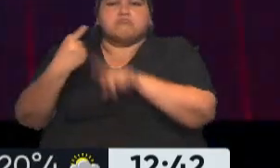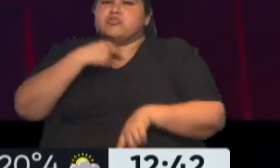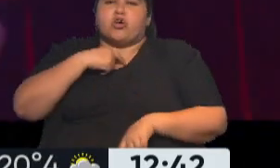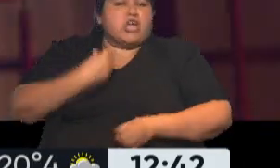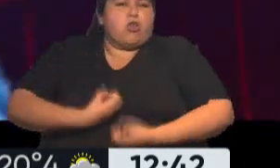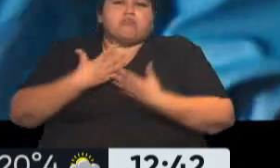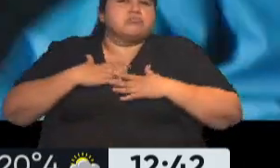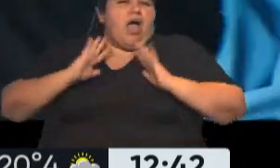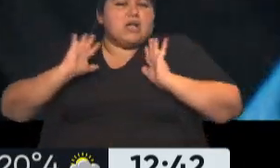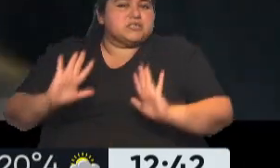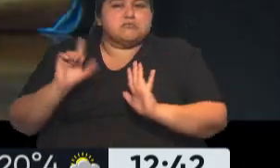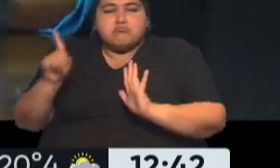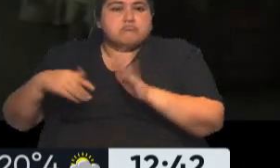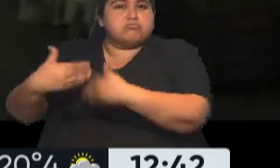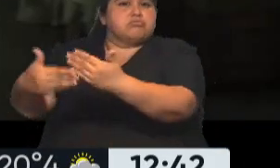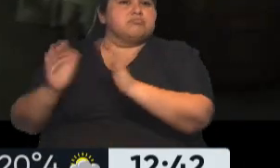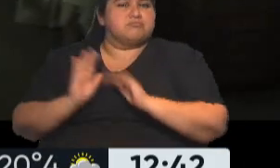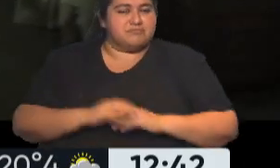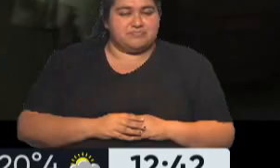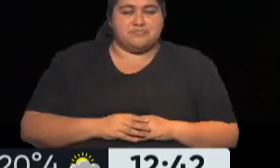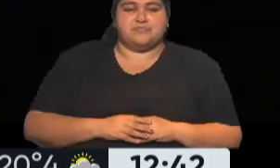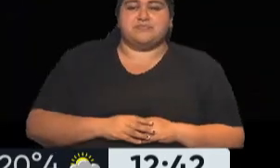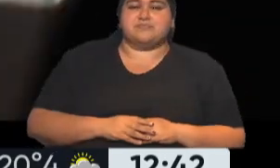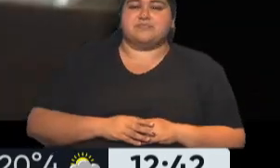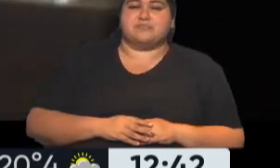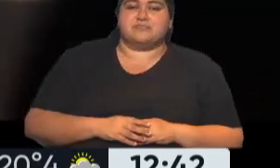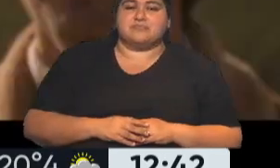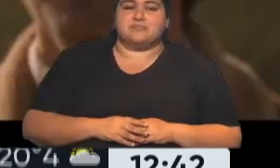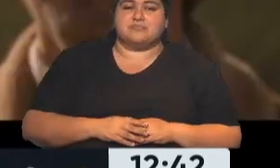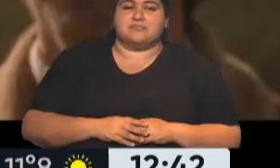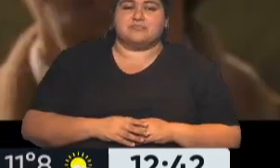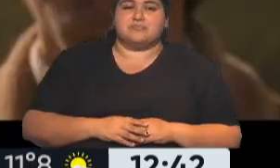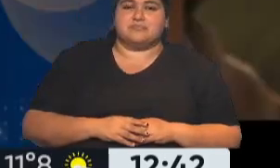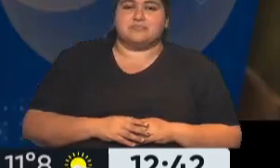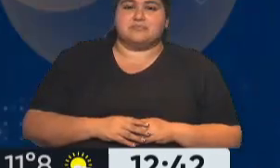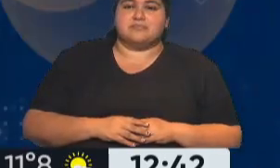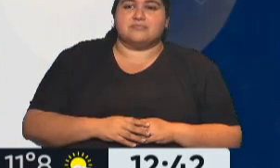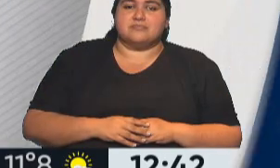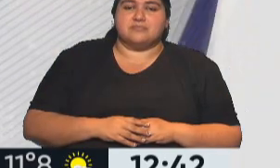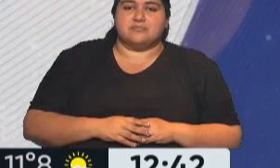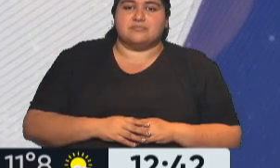Y eso hace. Lo hacemos con alegría, lo hacemos mejor.